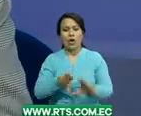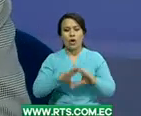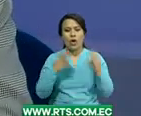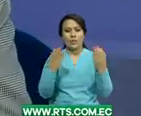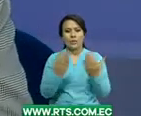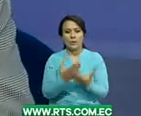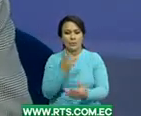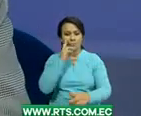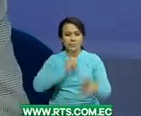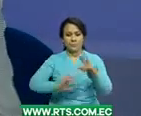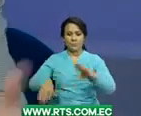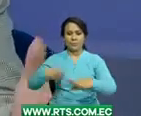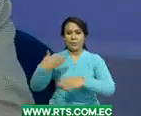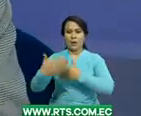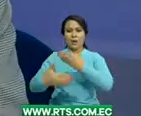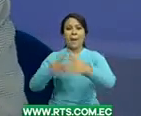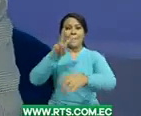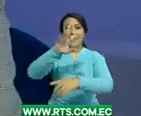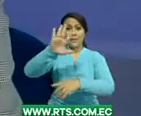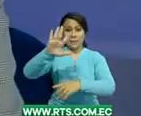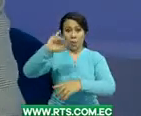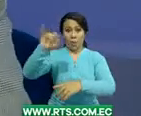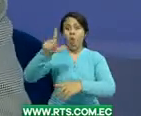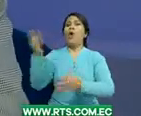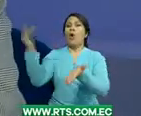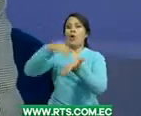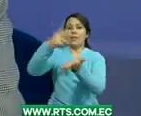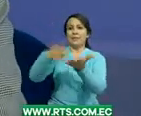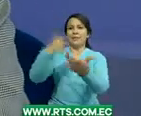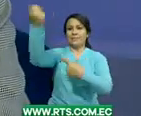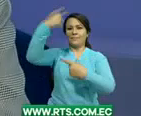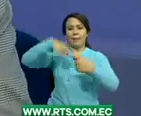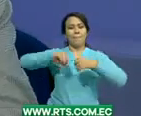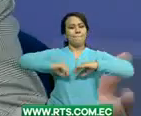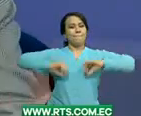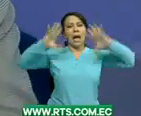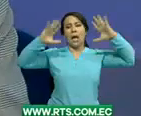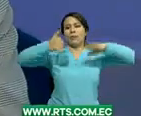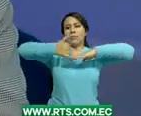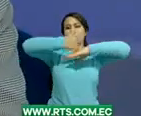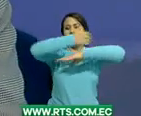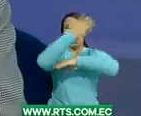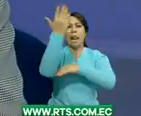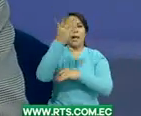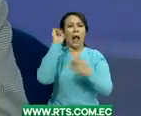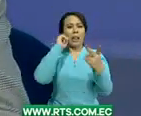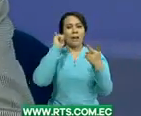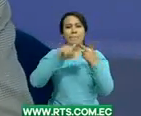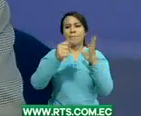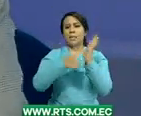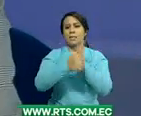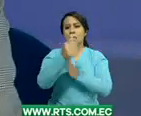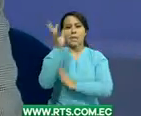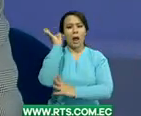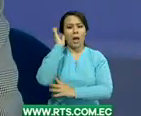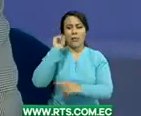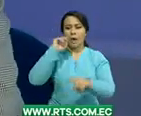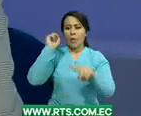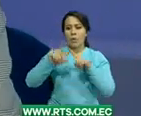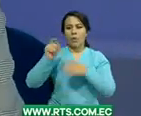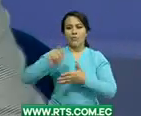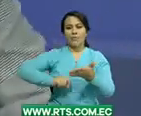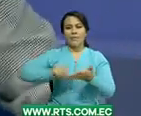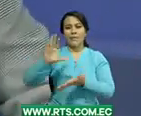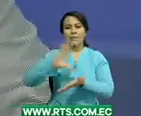van a ir armando los procesos y el 25 estaremos, obviamente, las máximas autoridades, incluida la señora ministra y todo lo demás, firmando este convenio para la